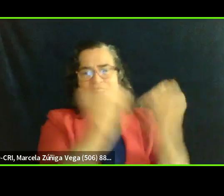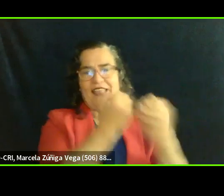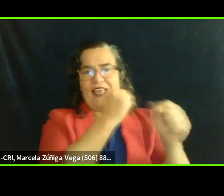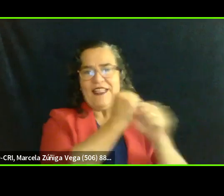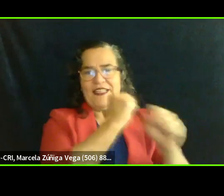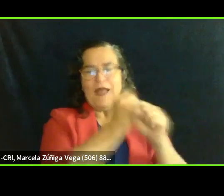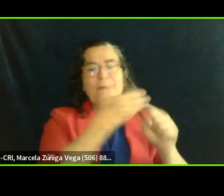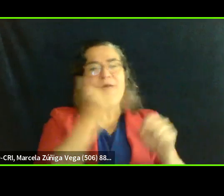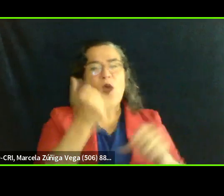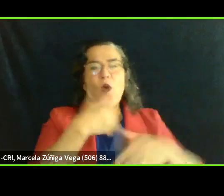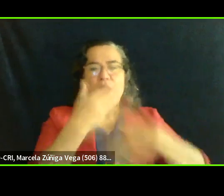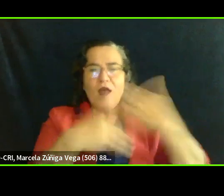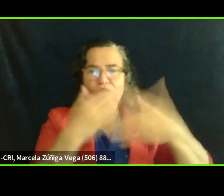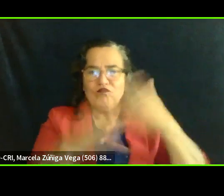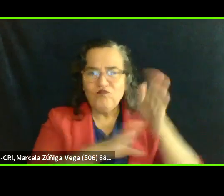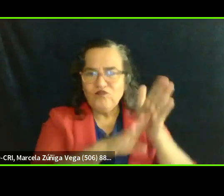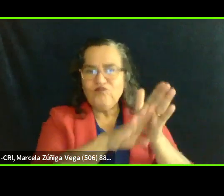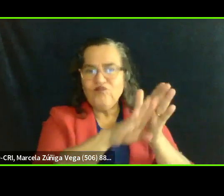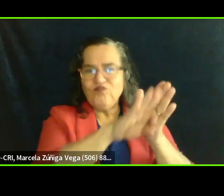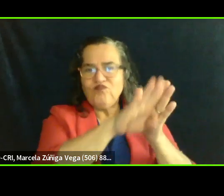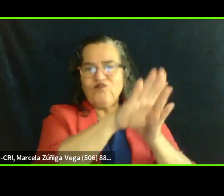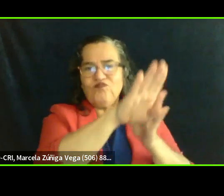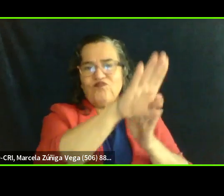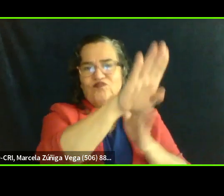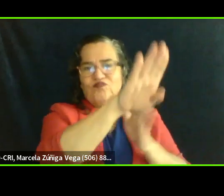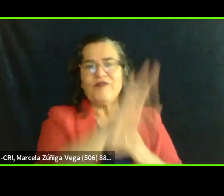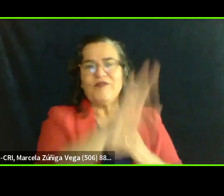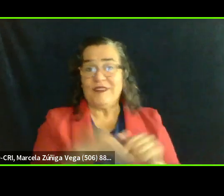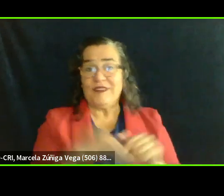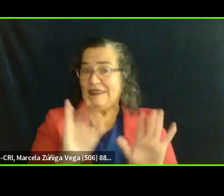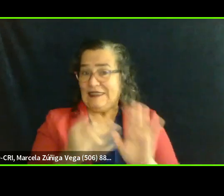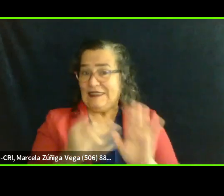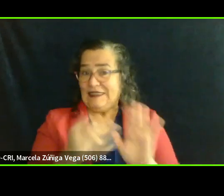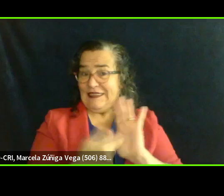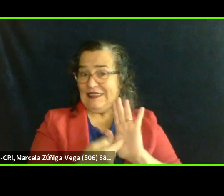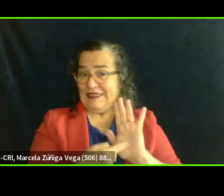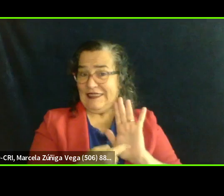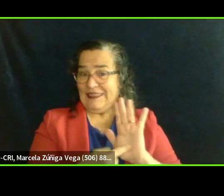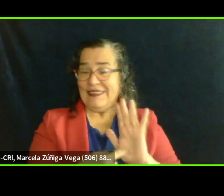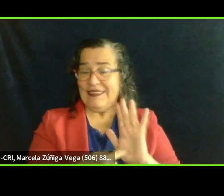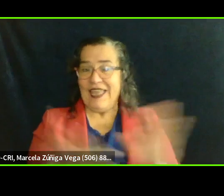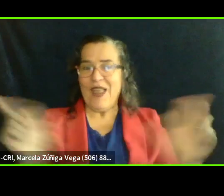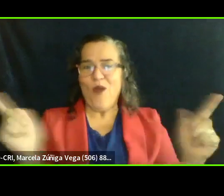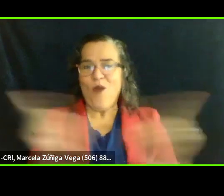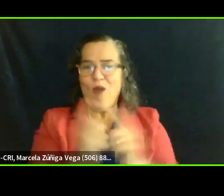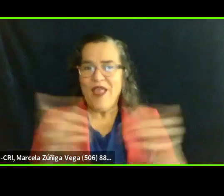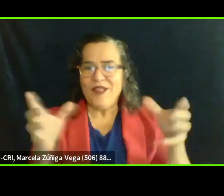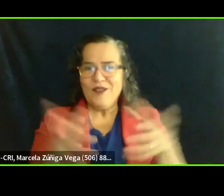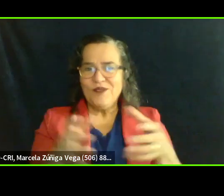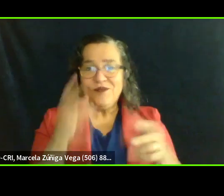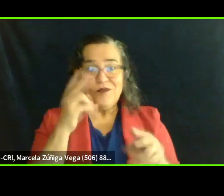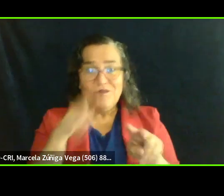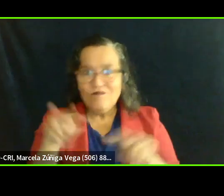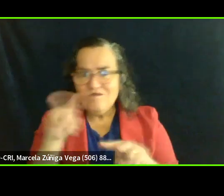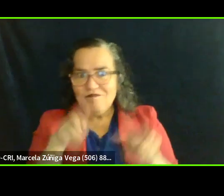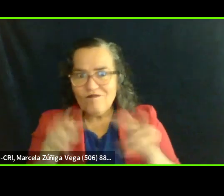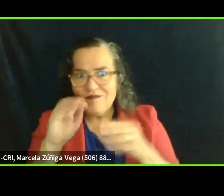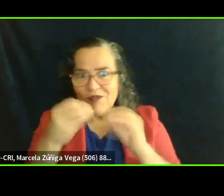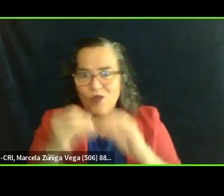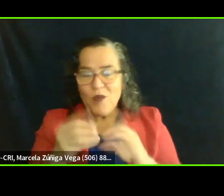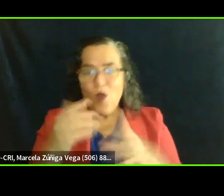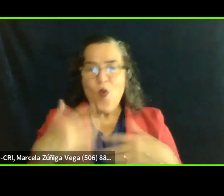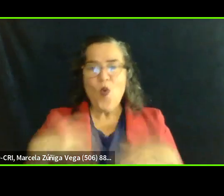de la calidad y una evidencia de ello, sin duda, es este tipo de encuentros que con solo mirar el número ya